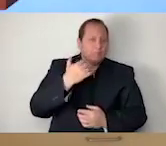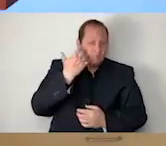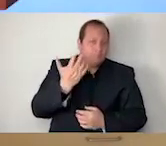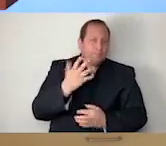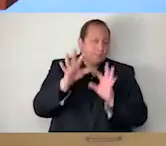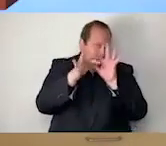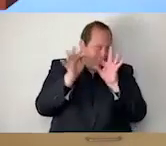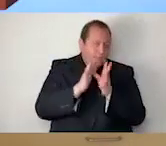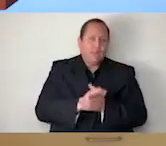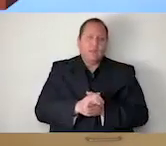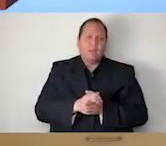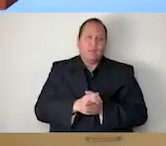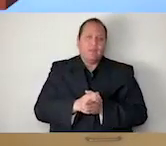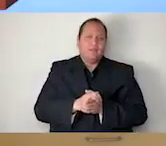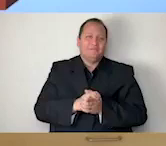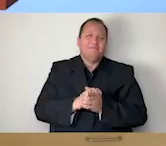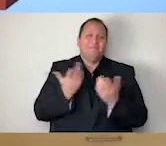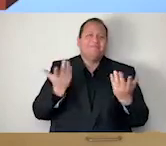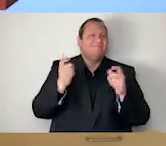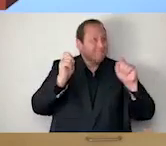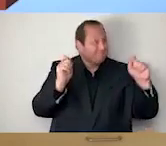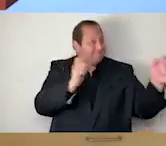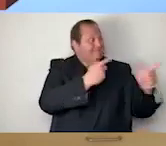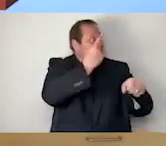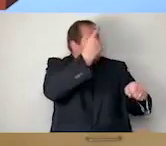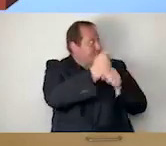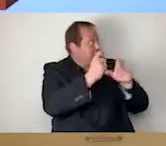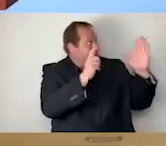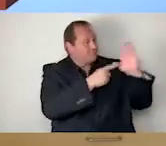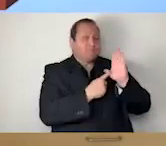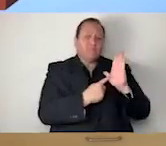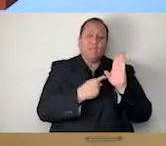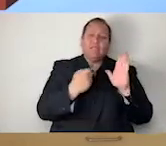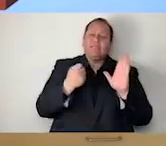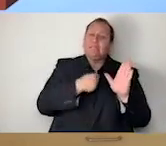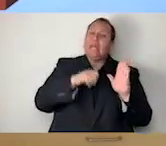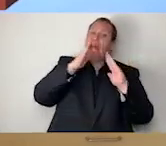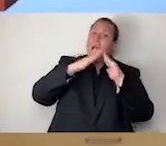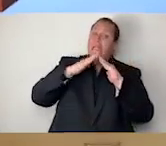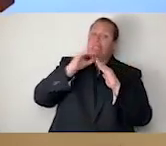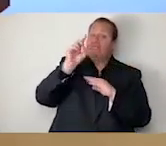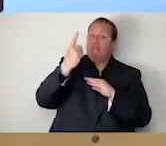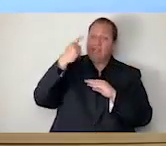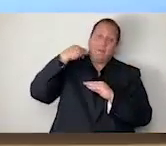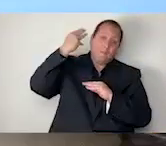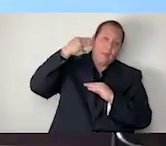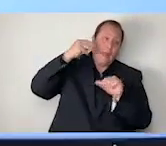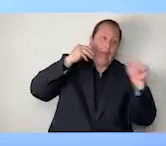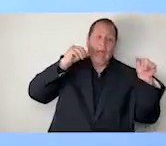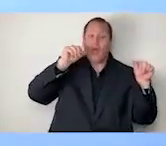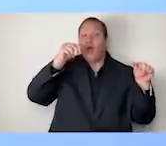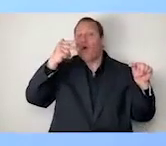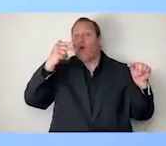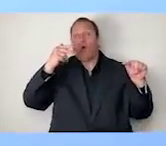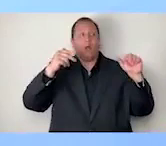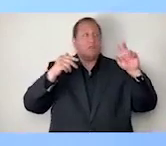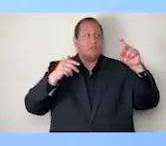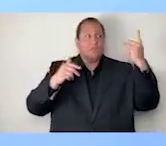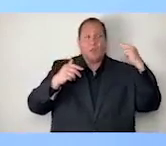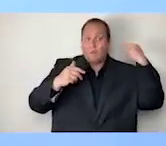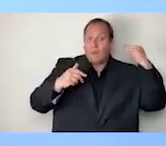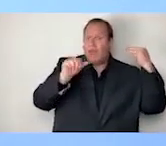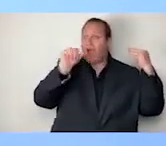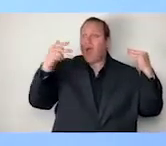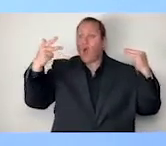mirar aquí en esta primera transparencia salud en casa del 31 de marzo al 8 de abril se ha entregado la